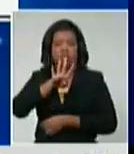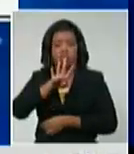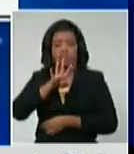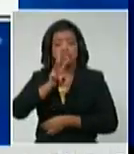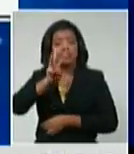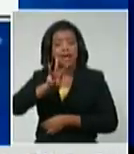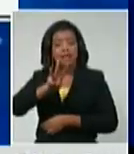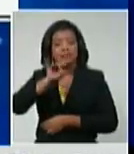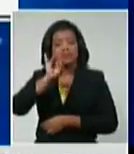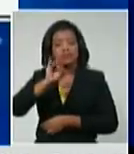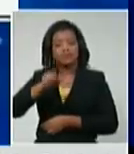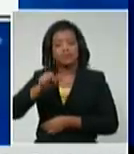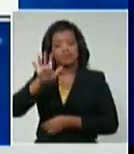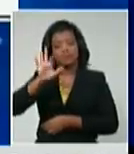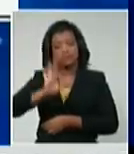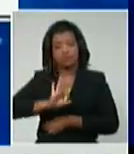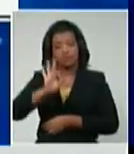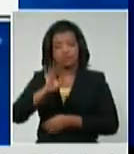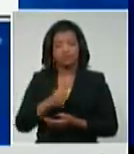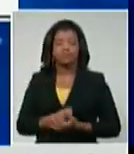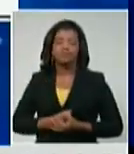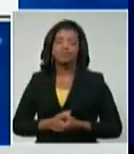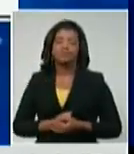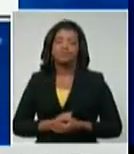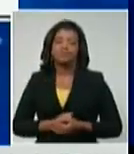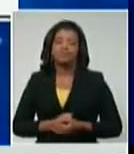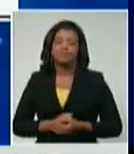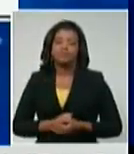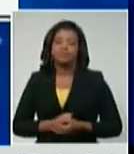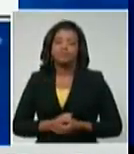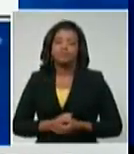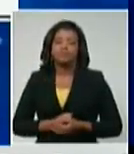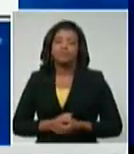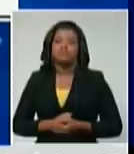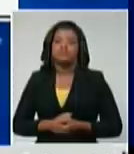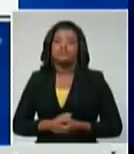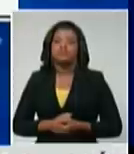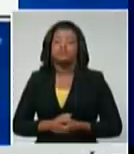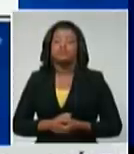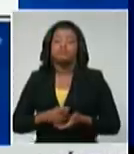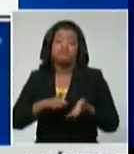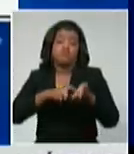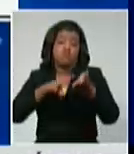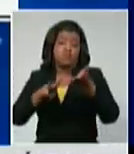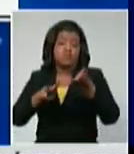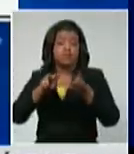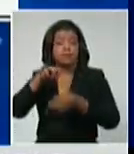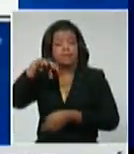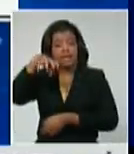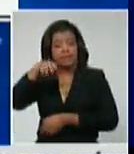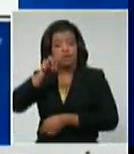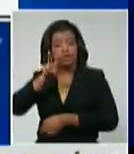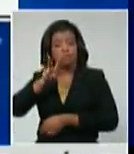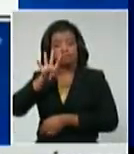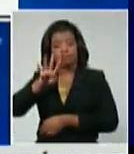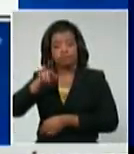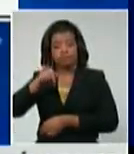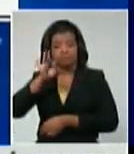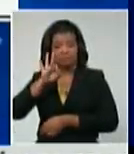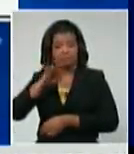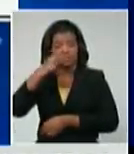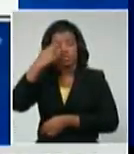37,5%. Le sigue Pinar del Río con el 24,8%, Ciego de Ávila con